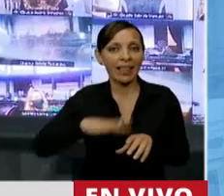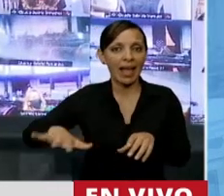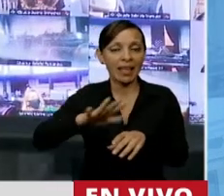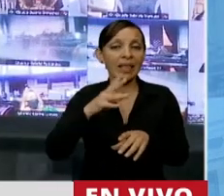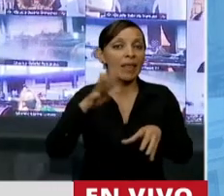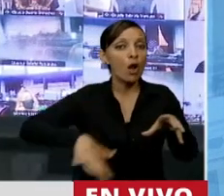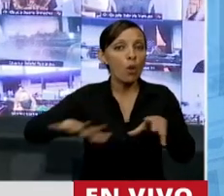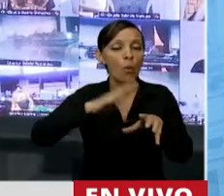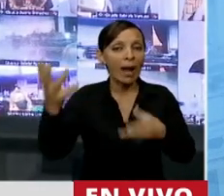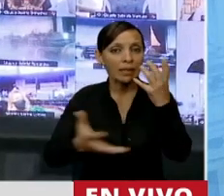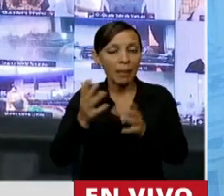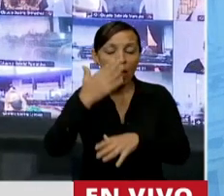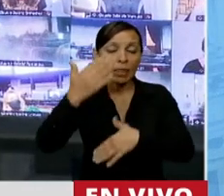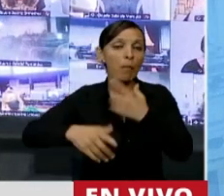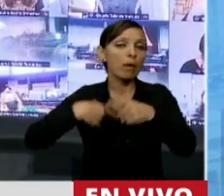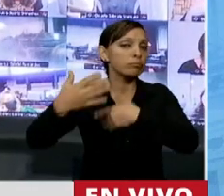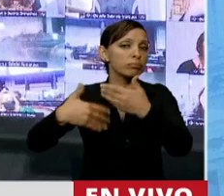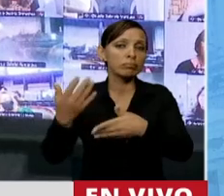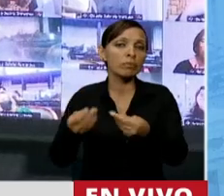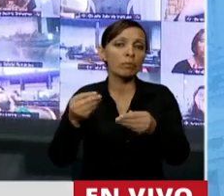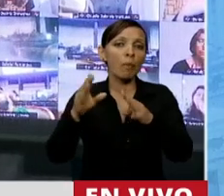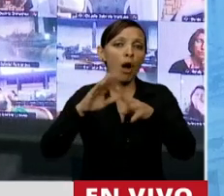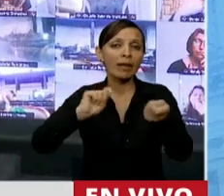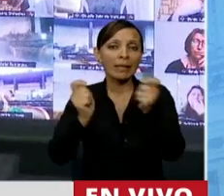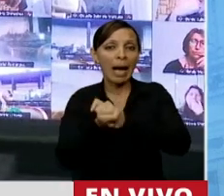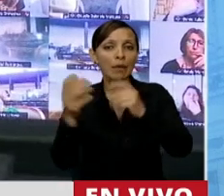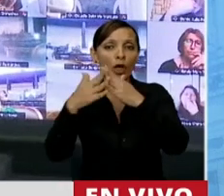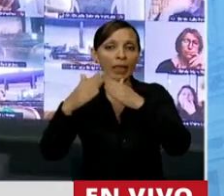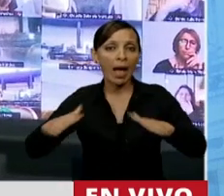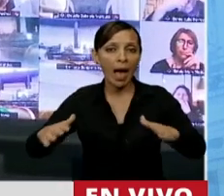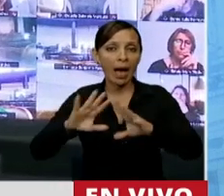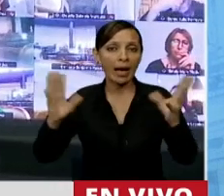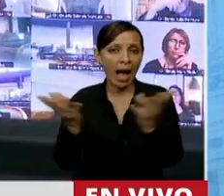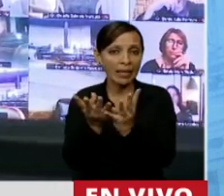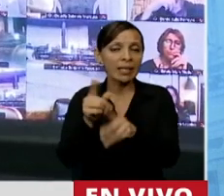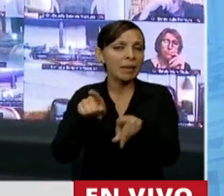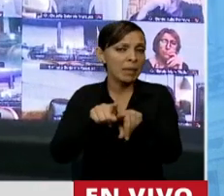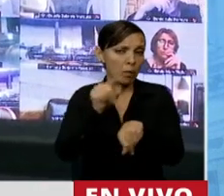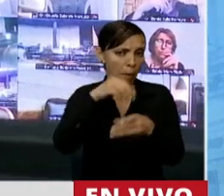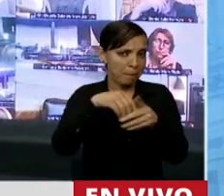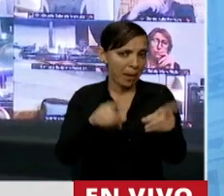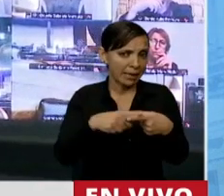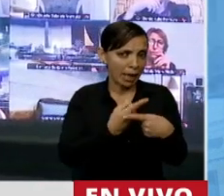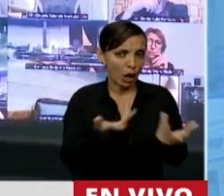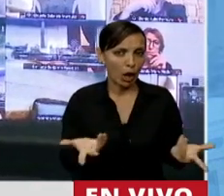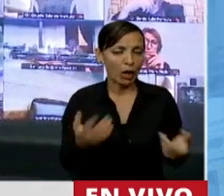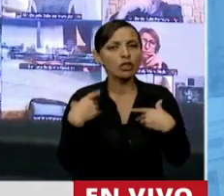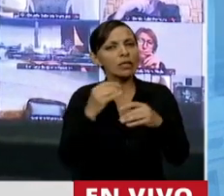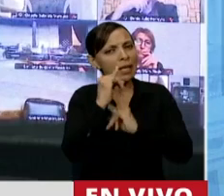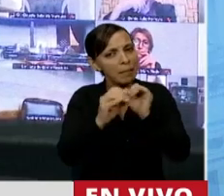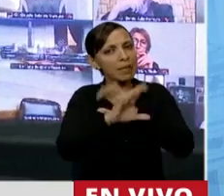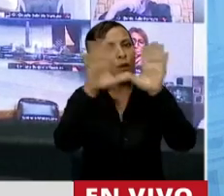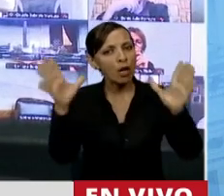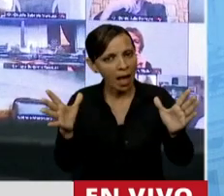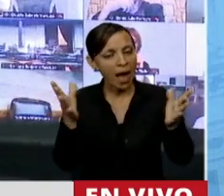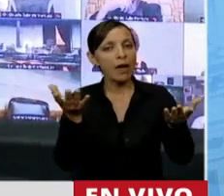que se quemaron y que después terminaron convirtiéndose en country de altura también son de su partido. Entonces, digo para que pongamos las cosas en su